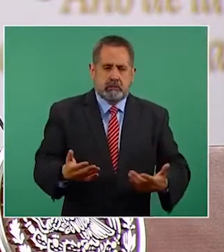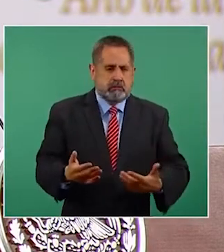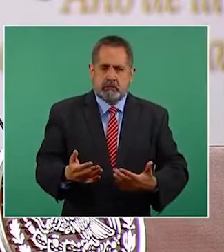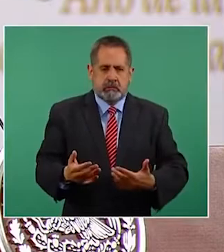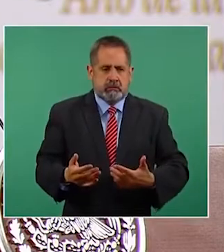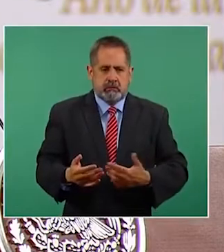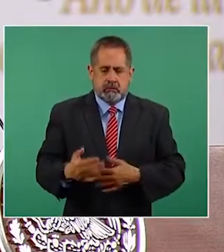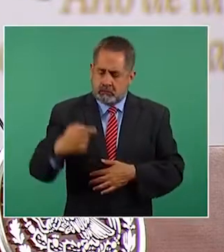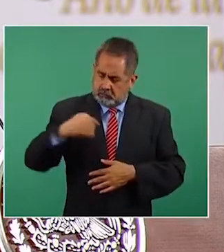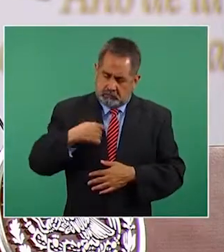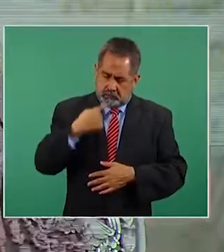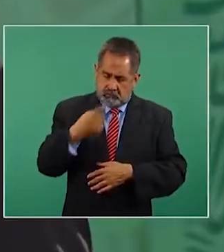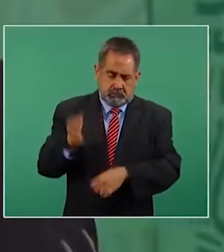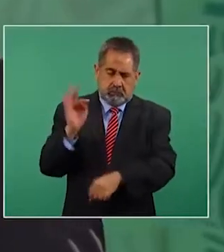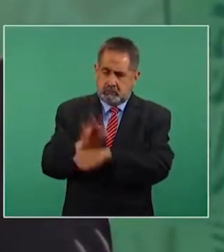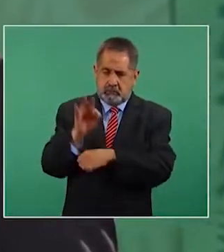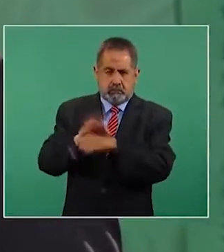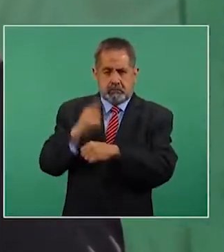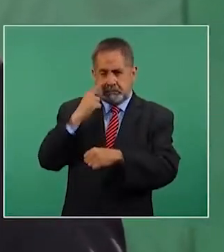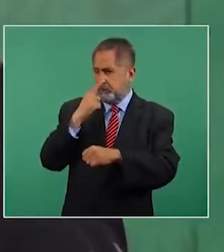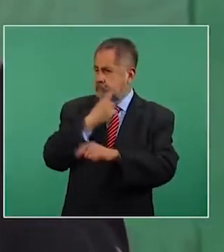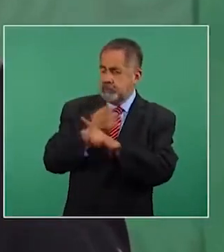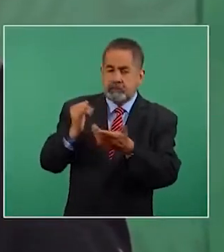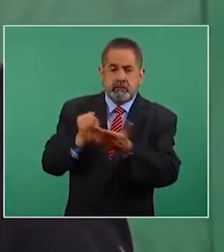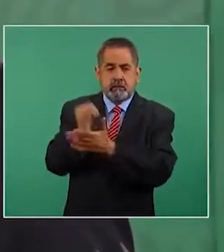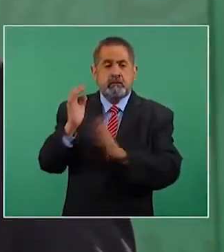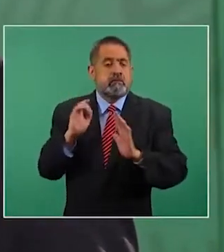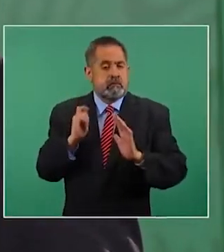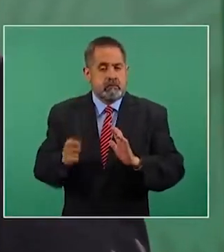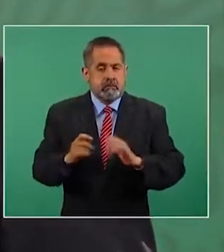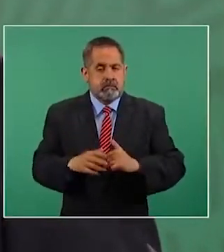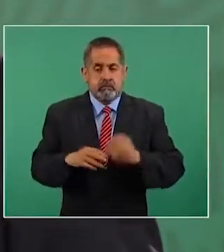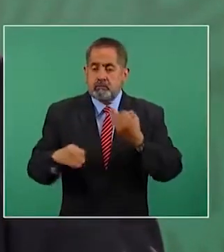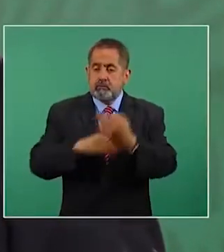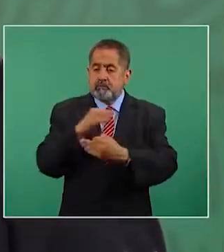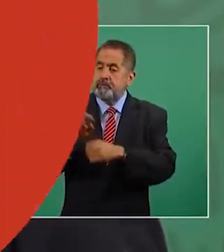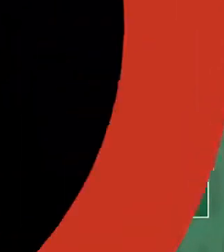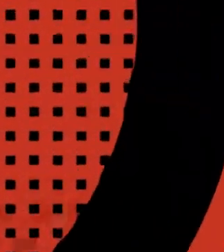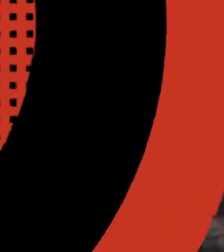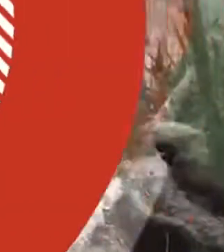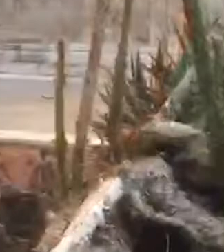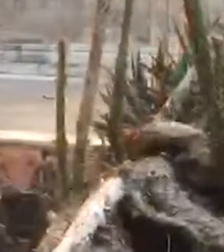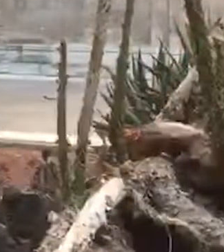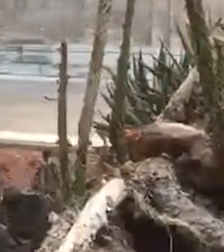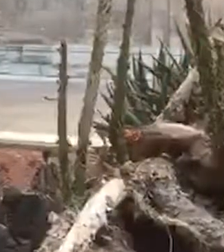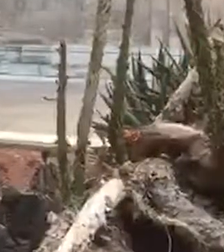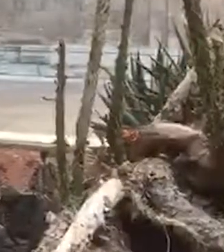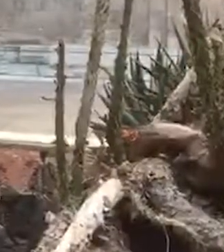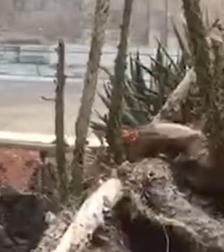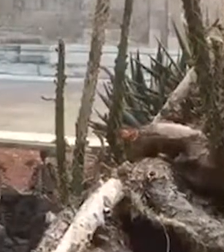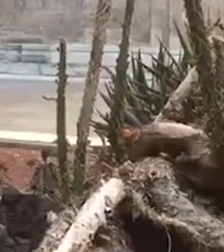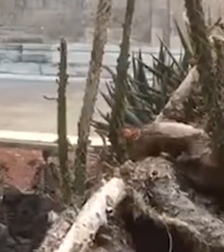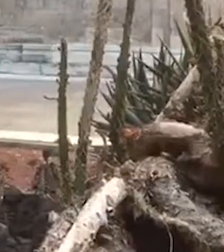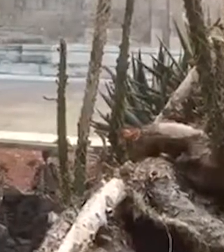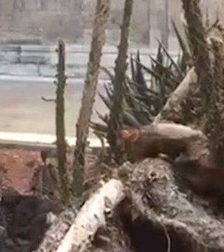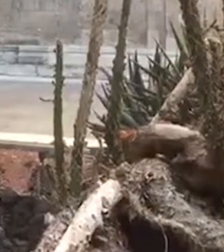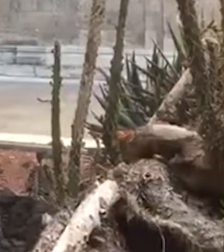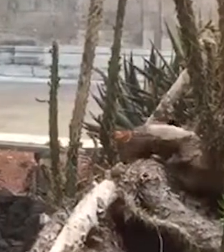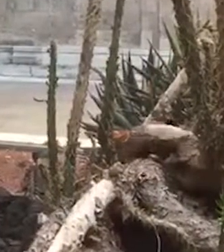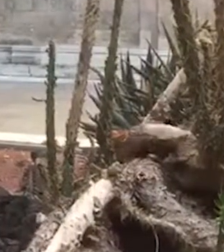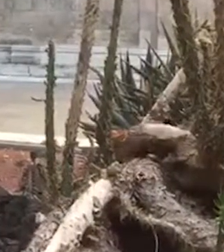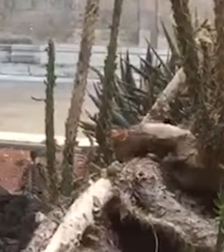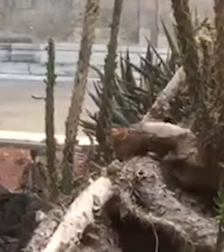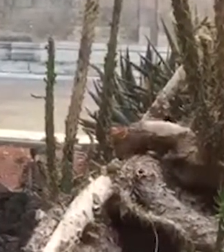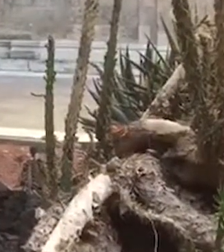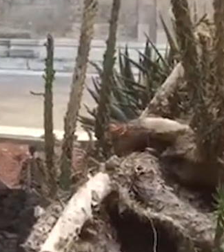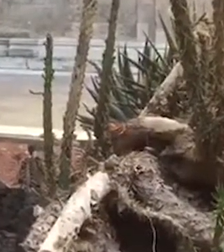porque yo tengo que defender la democracia. Todos debemos de defender la democracia. Bien, amigos, también desde Palacio Nacional les